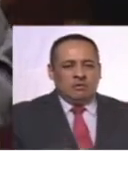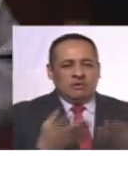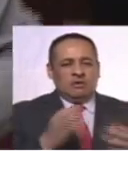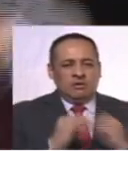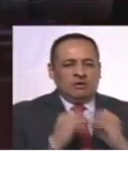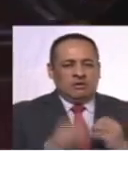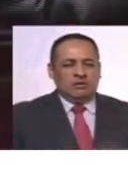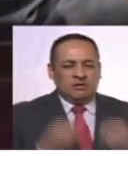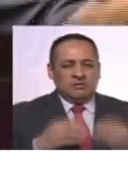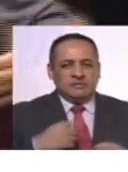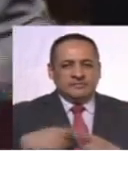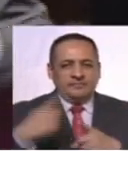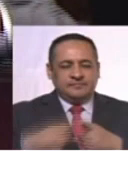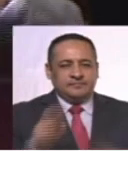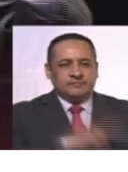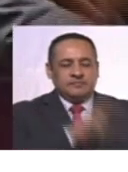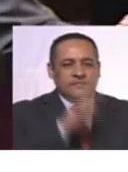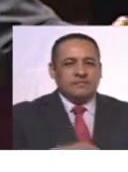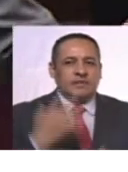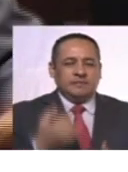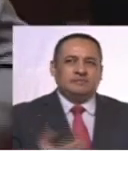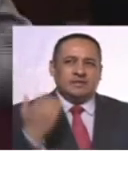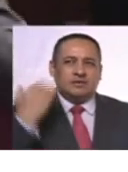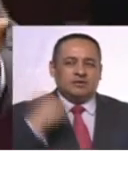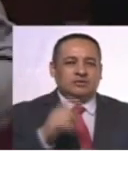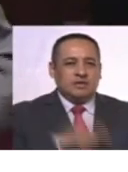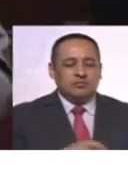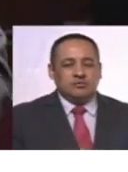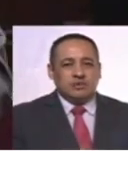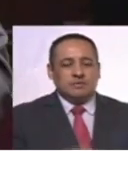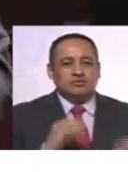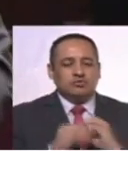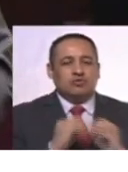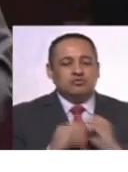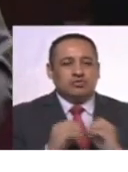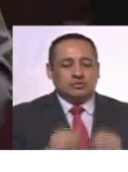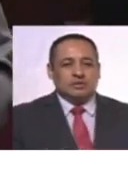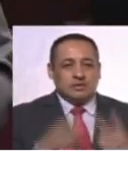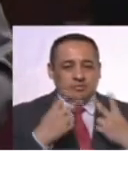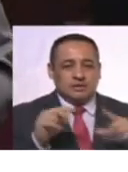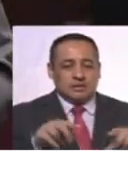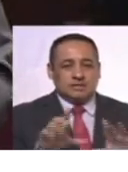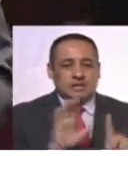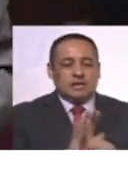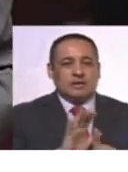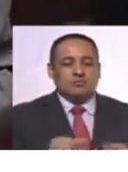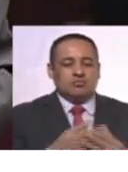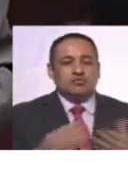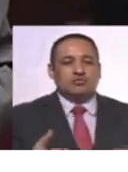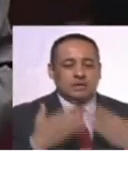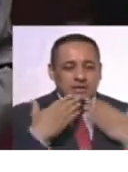resolverlo, porque lo demás, las regiones están esperando hace muchísimo tiempo la implementación de esta ley. Muchas gracias, presidenta.